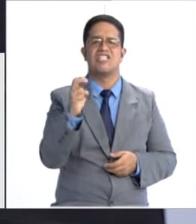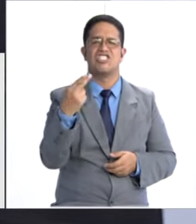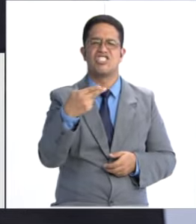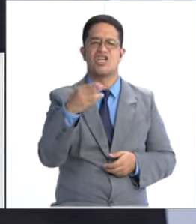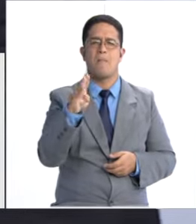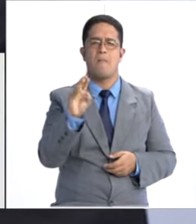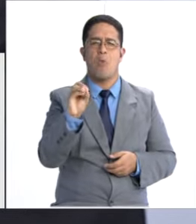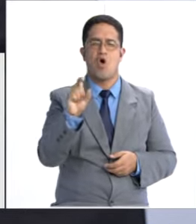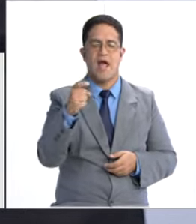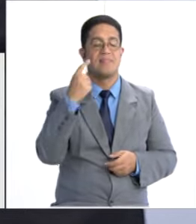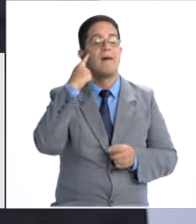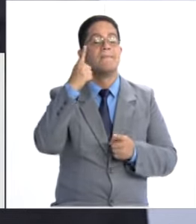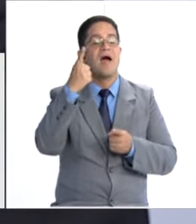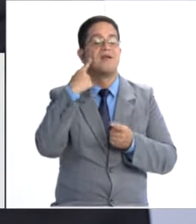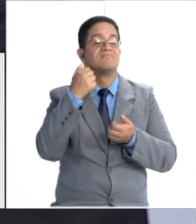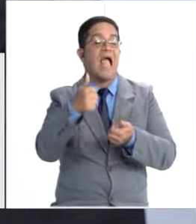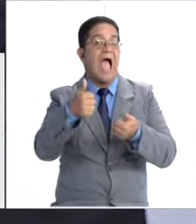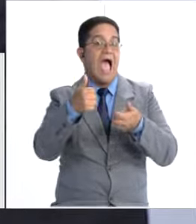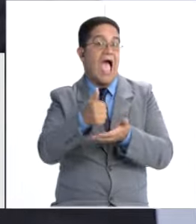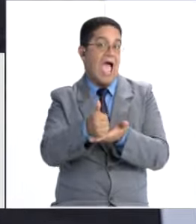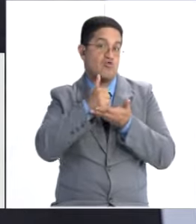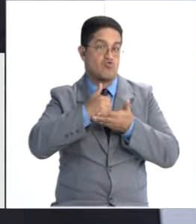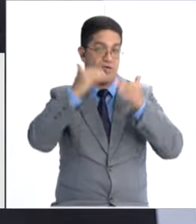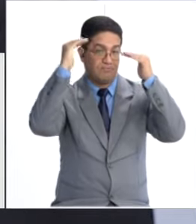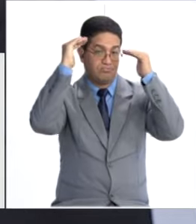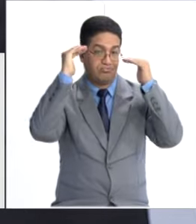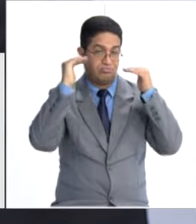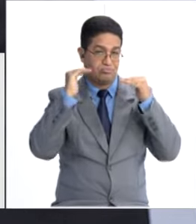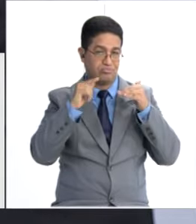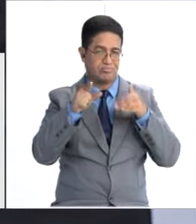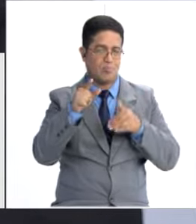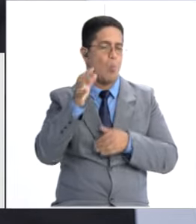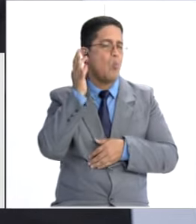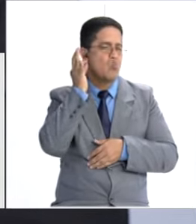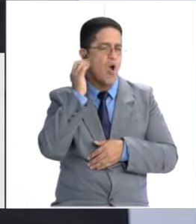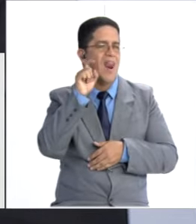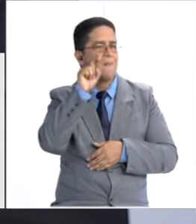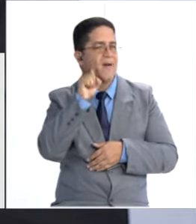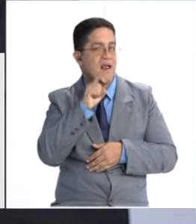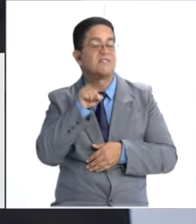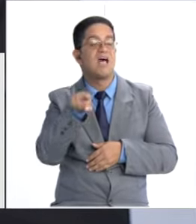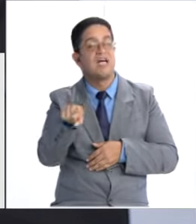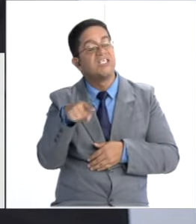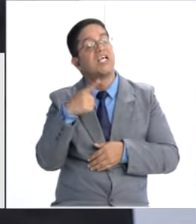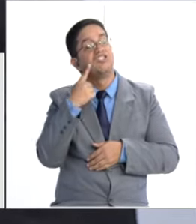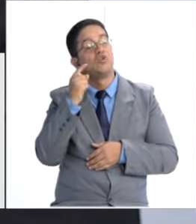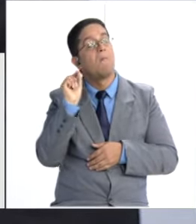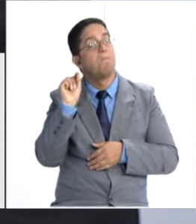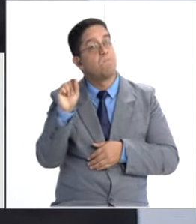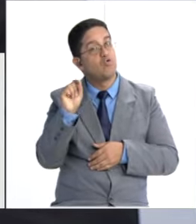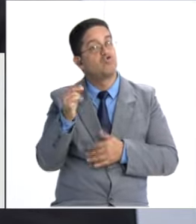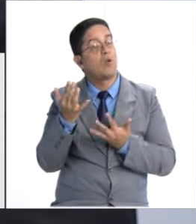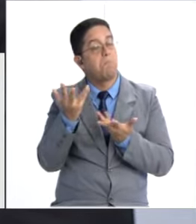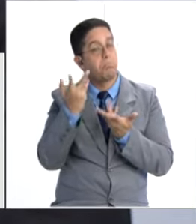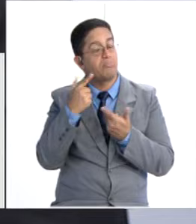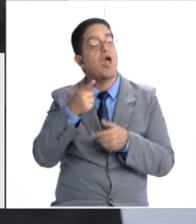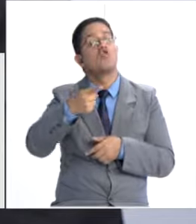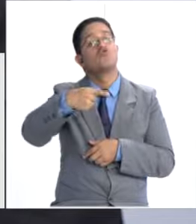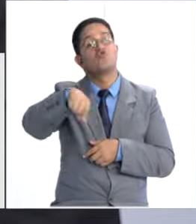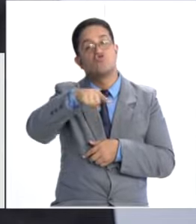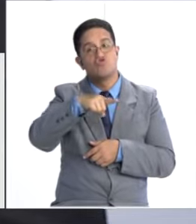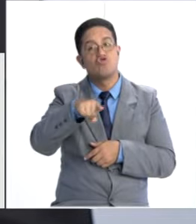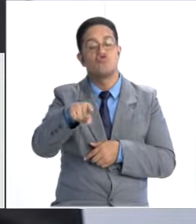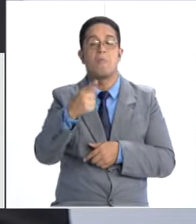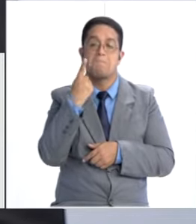de estrés y cortisol en sangre en las mujeres embarazadas, en etapa de gestación. Y eso para nosotros fue un punto muy valioso porque nos dimos cuenta de que realmente la